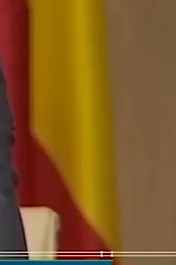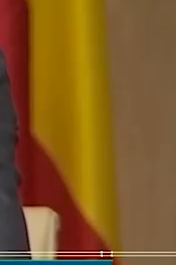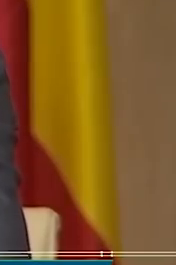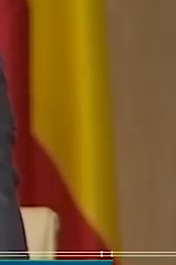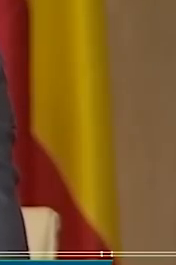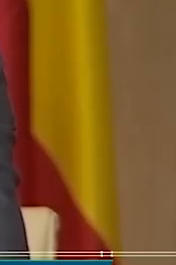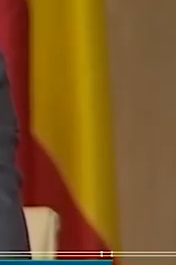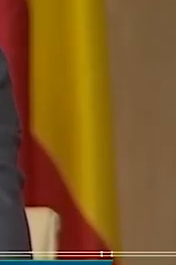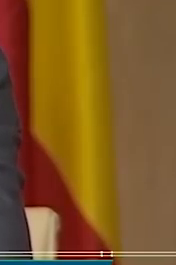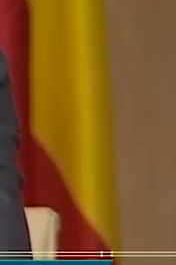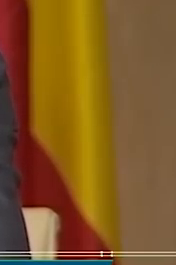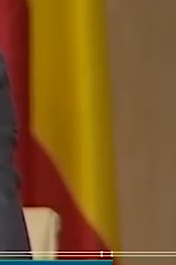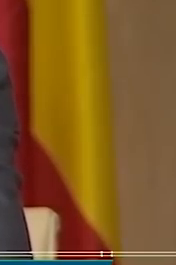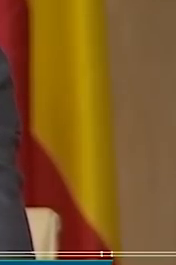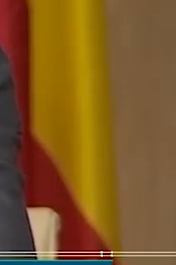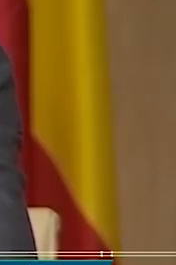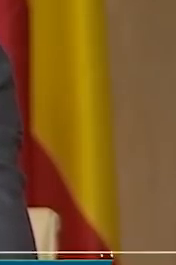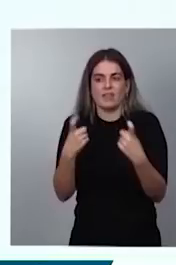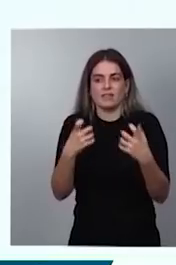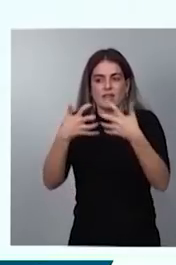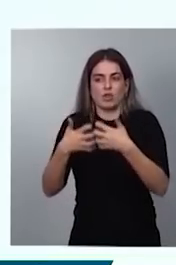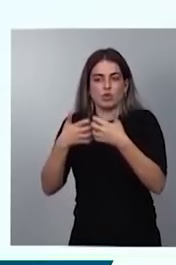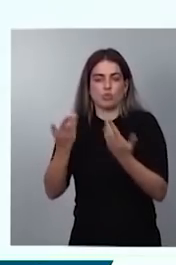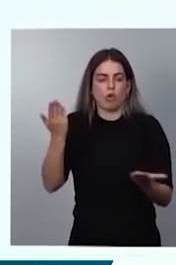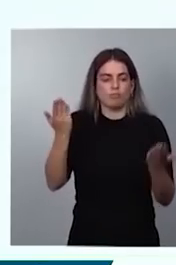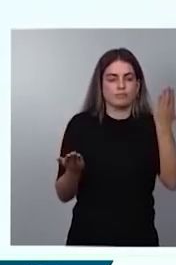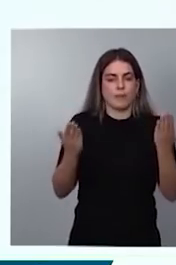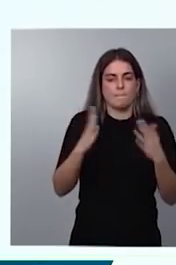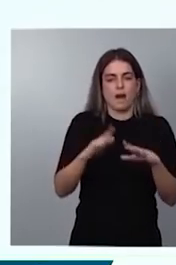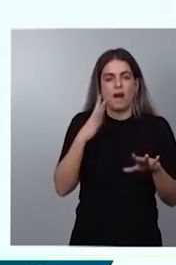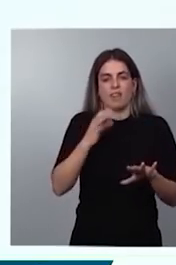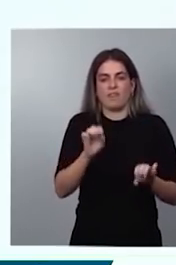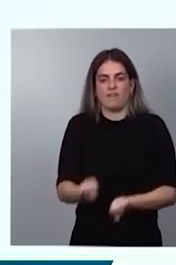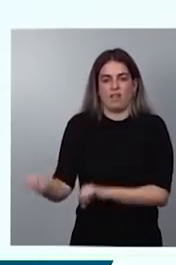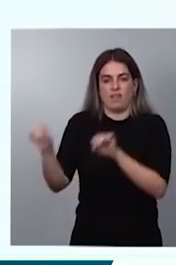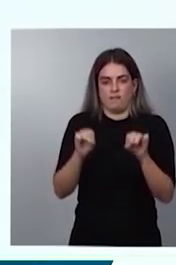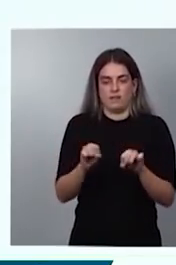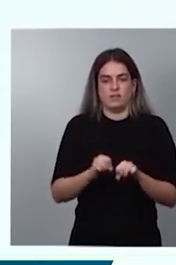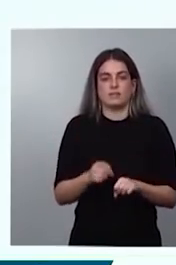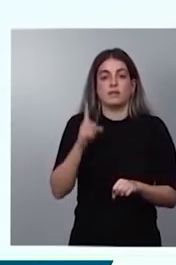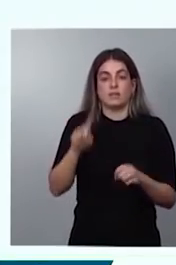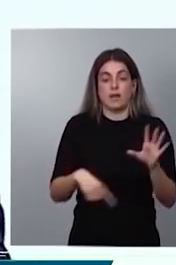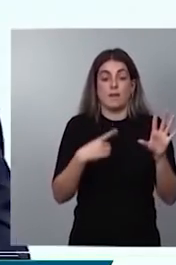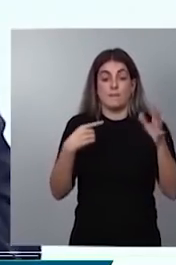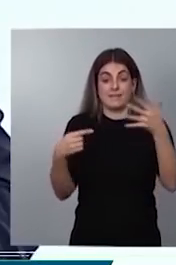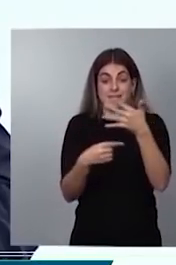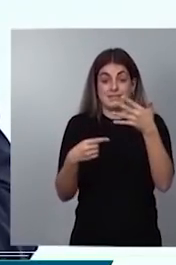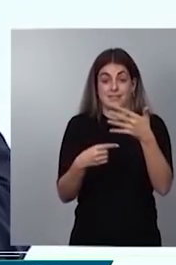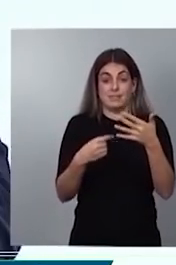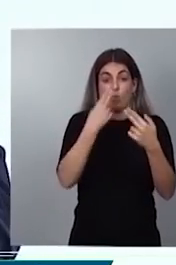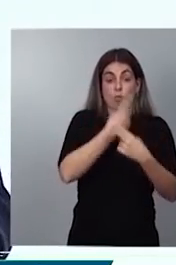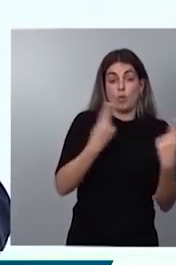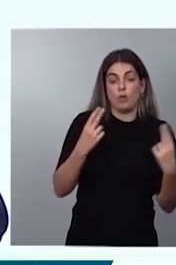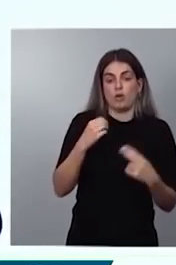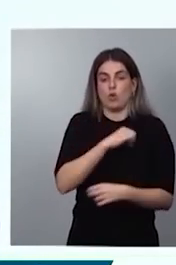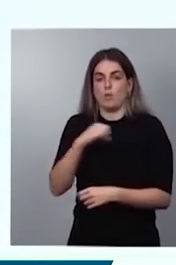ligadas a, en terceros países, en otros países, directamente a la protección de los derechos sexuales de las mujeres, frente a la violencia de género, oye, yo